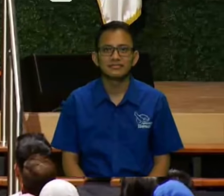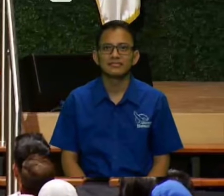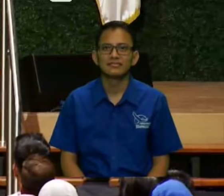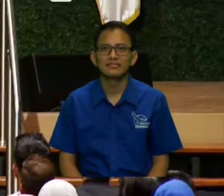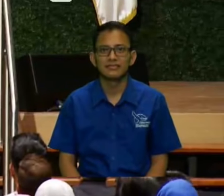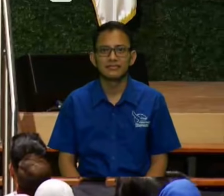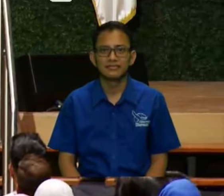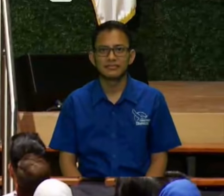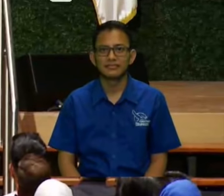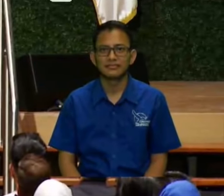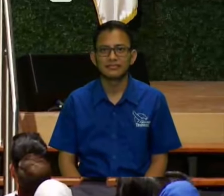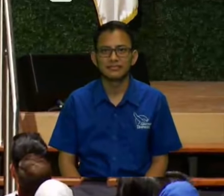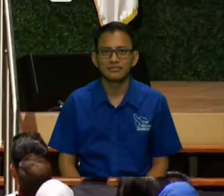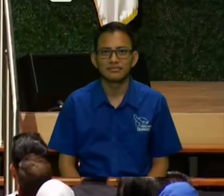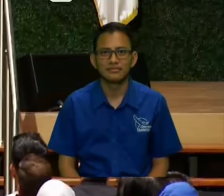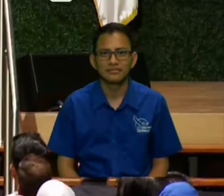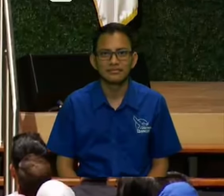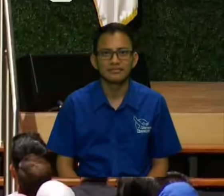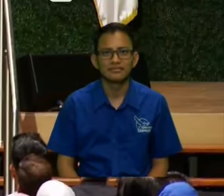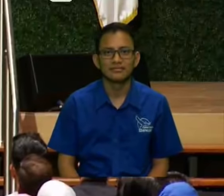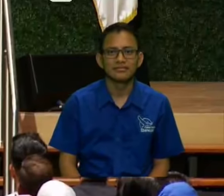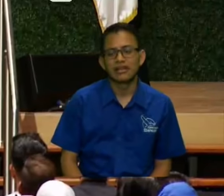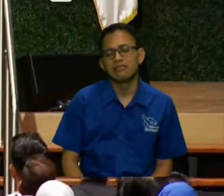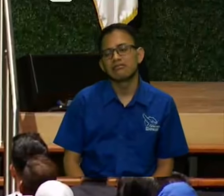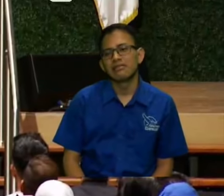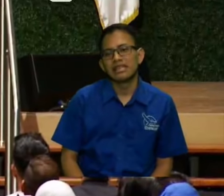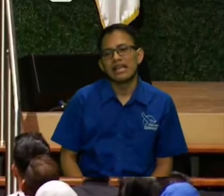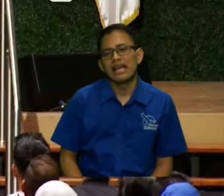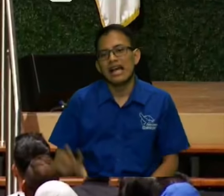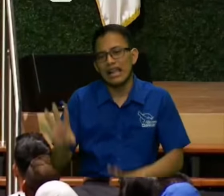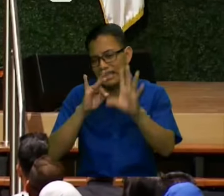yo antes era ciego y ahora veo.